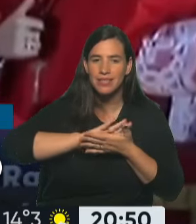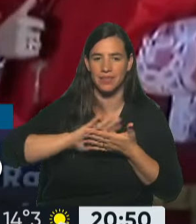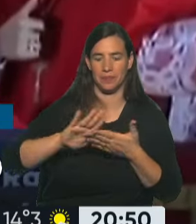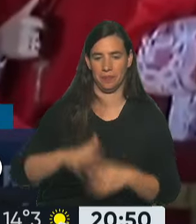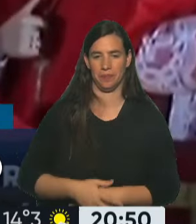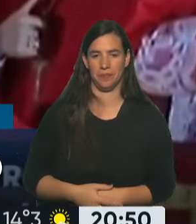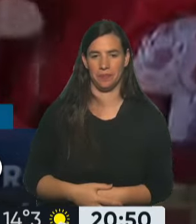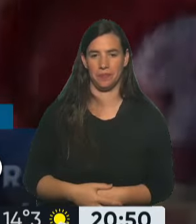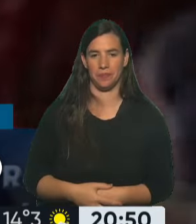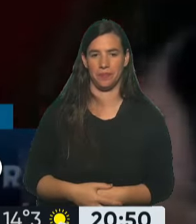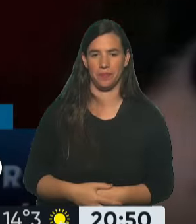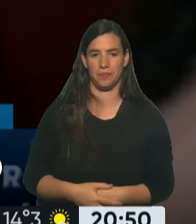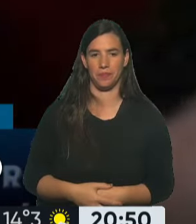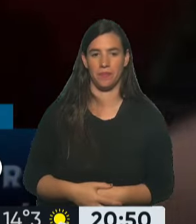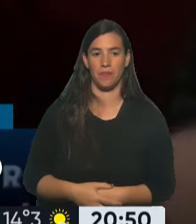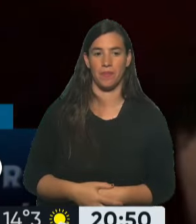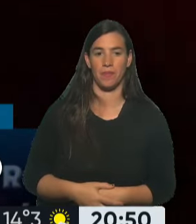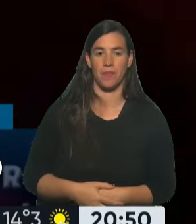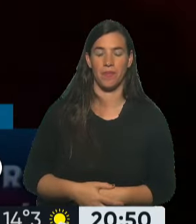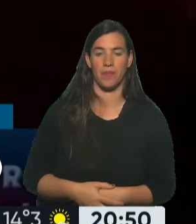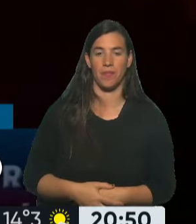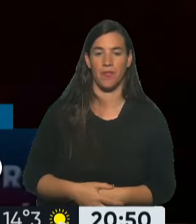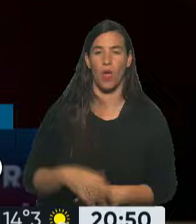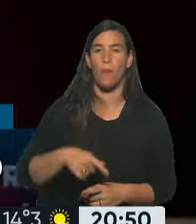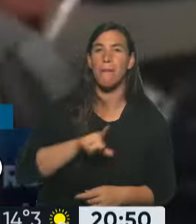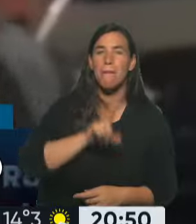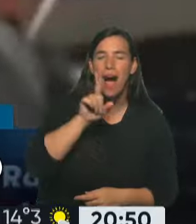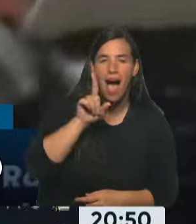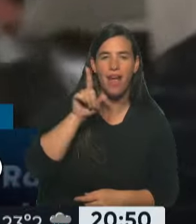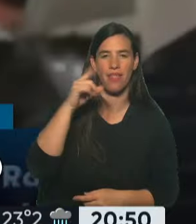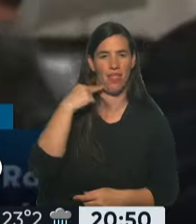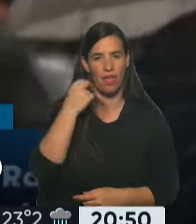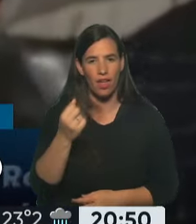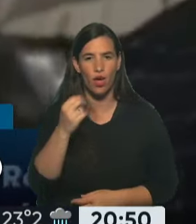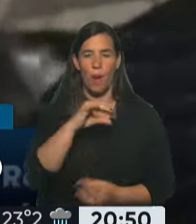et Filii et Spiritus Sancti.